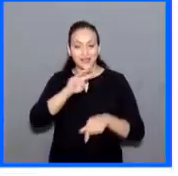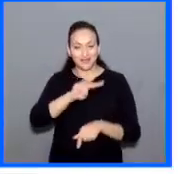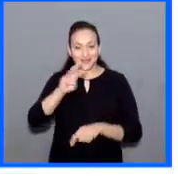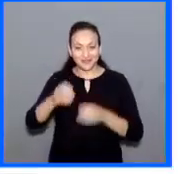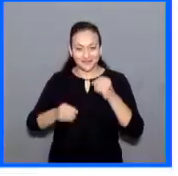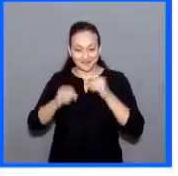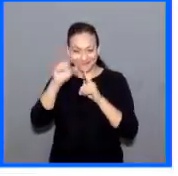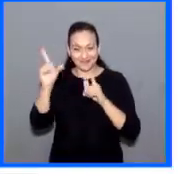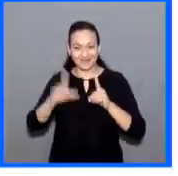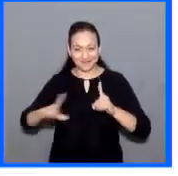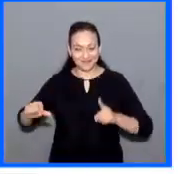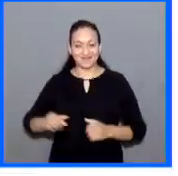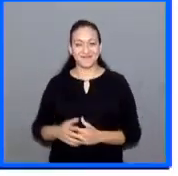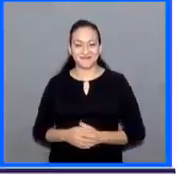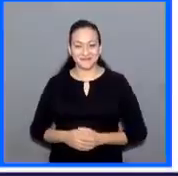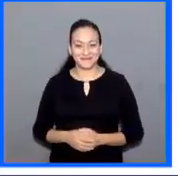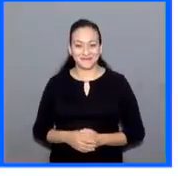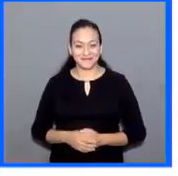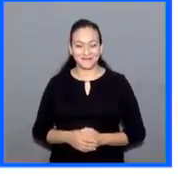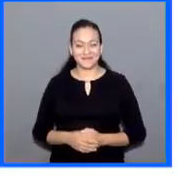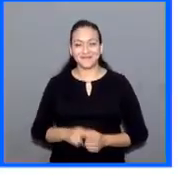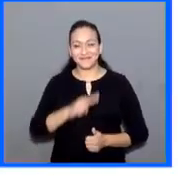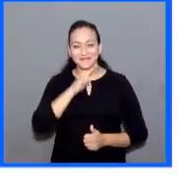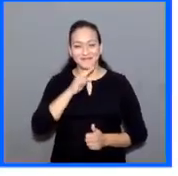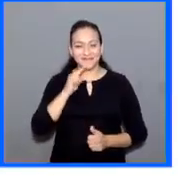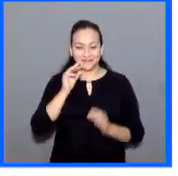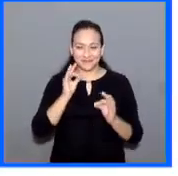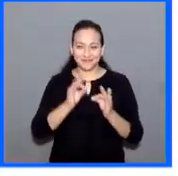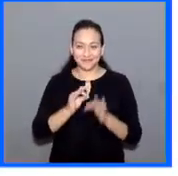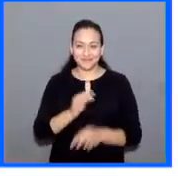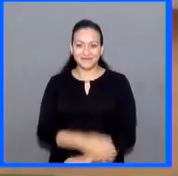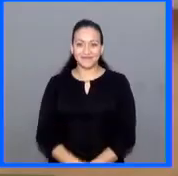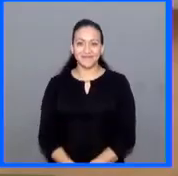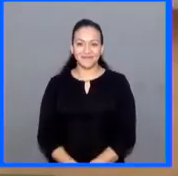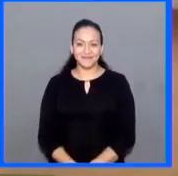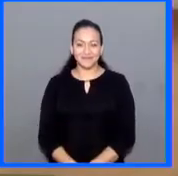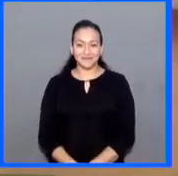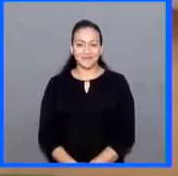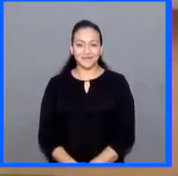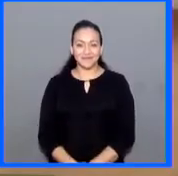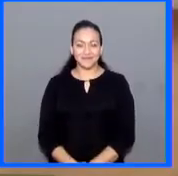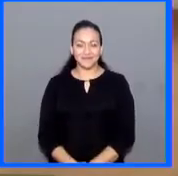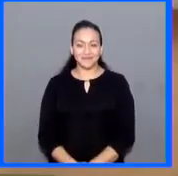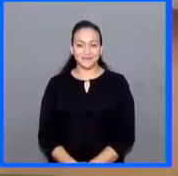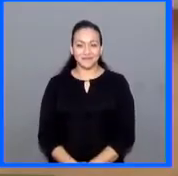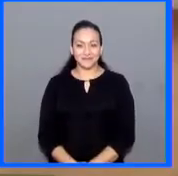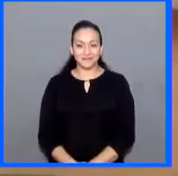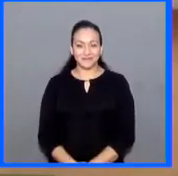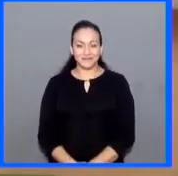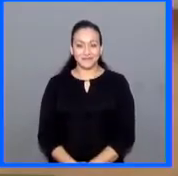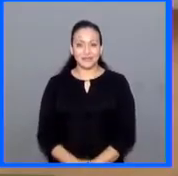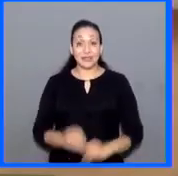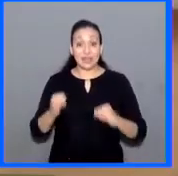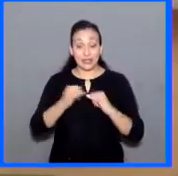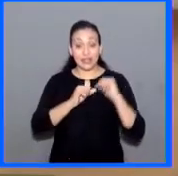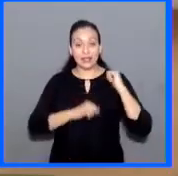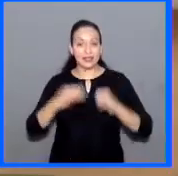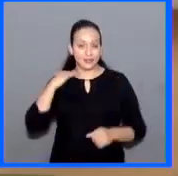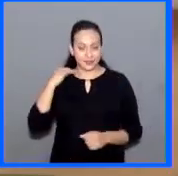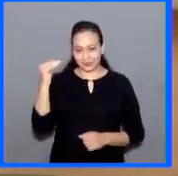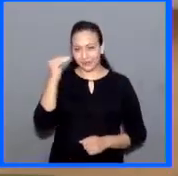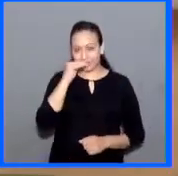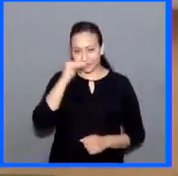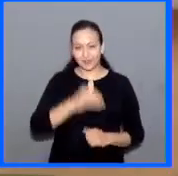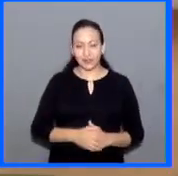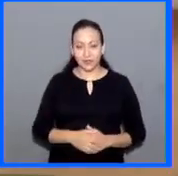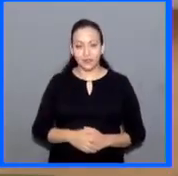Justicia. Para Plural TV, Mario López Peña. El Instituto Federal de Defensoría Pública obtuvo